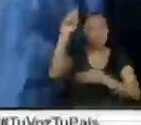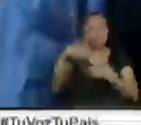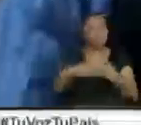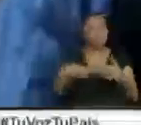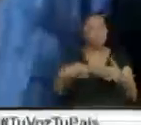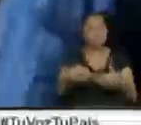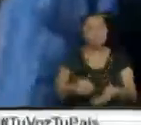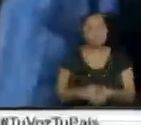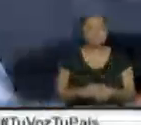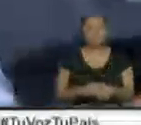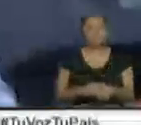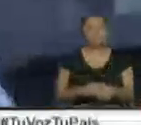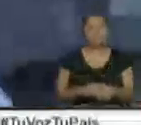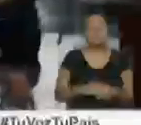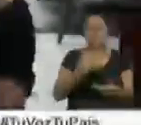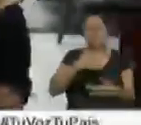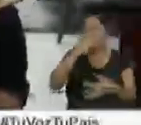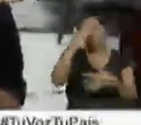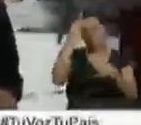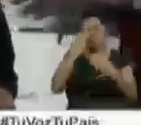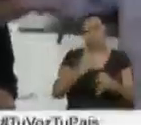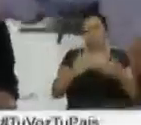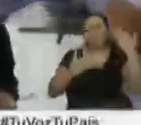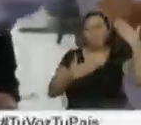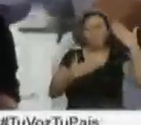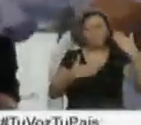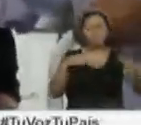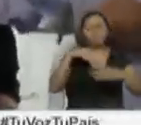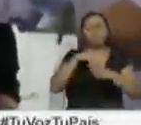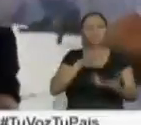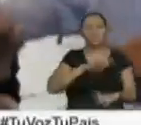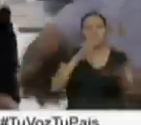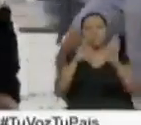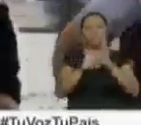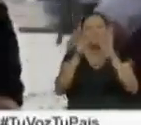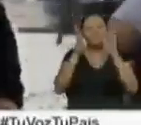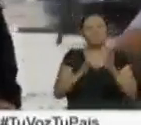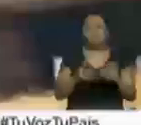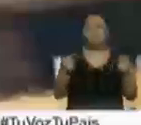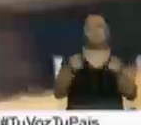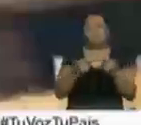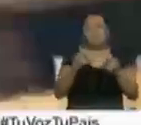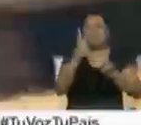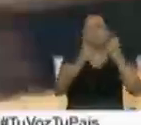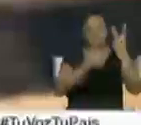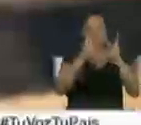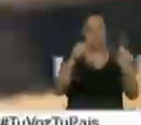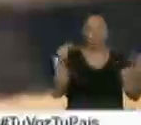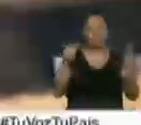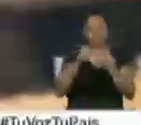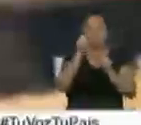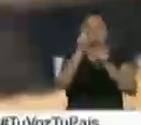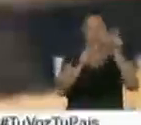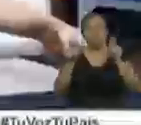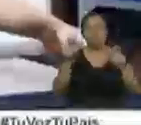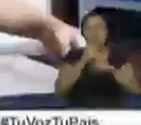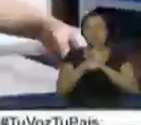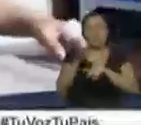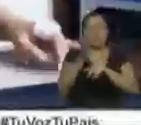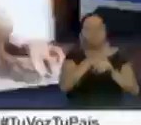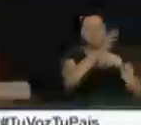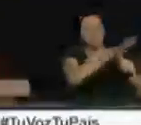$187,000,000. La decisión política del gobierno de la Revolución Ciudadana ha sido de visibilizar a las personas con discapacidad